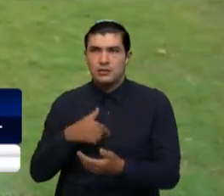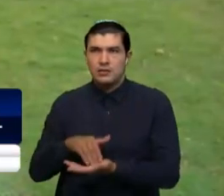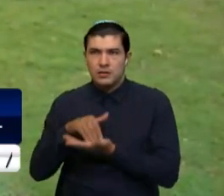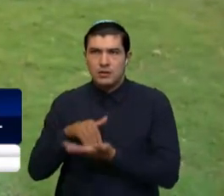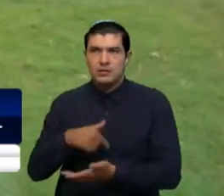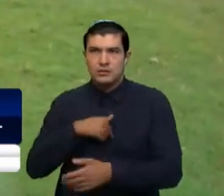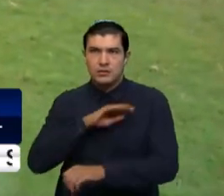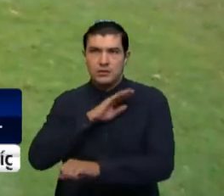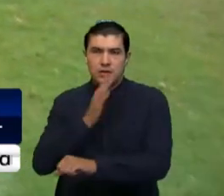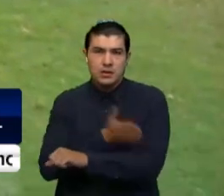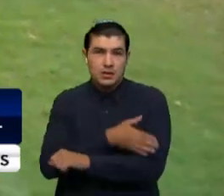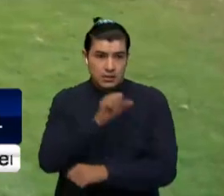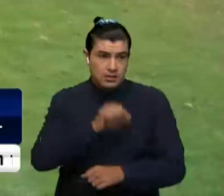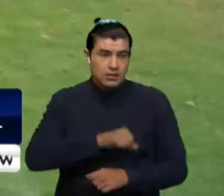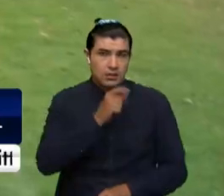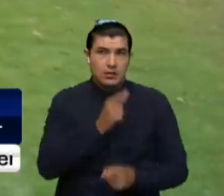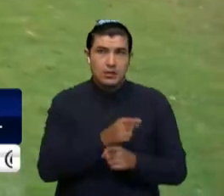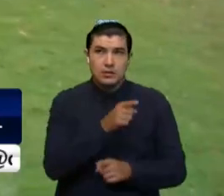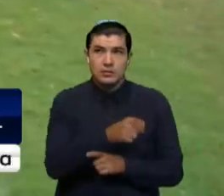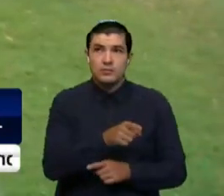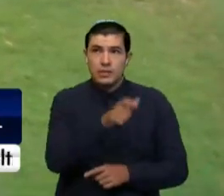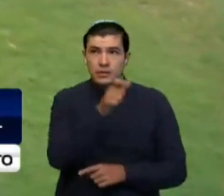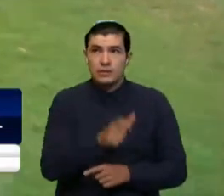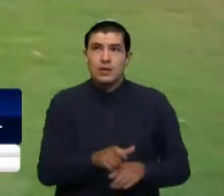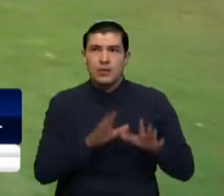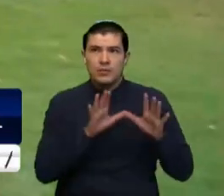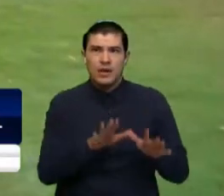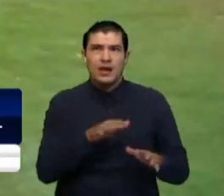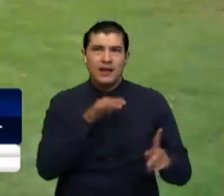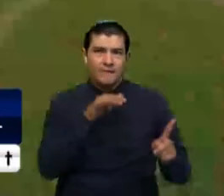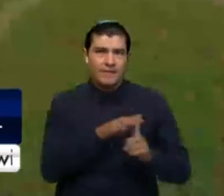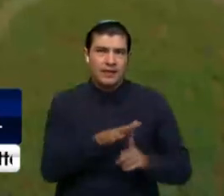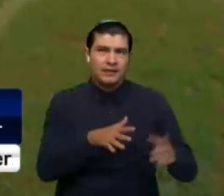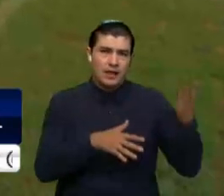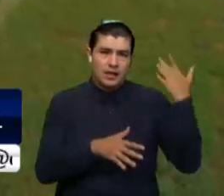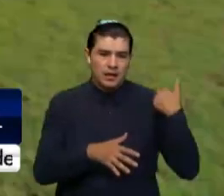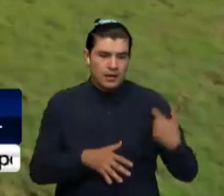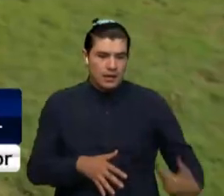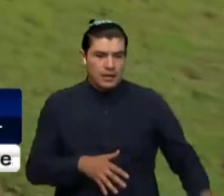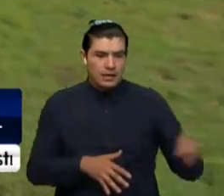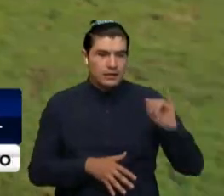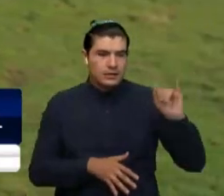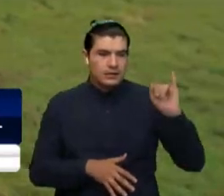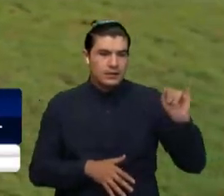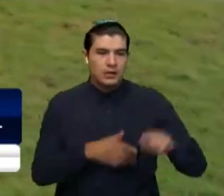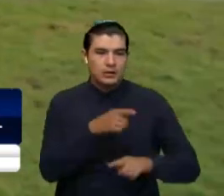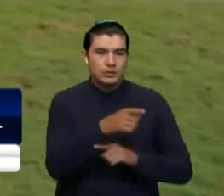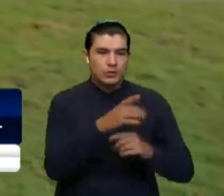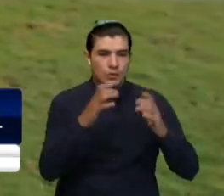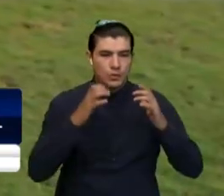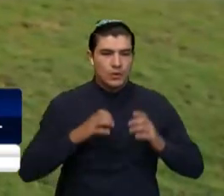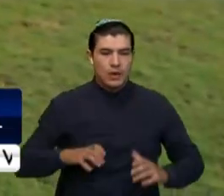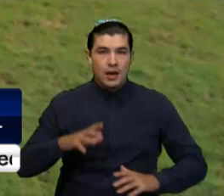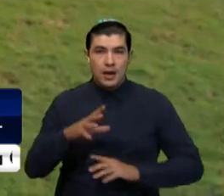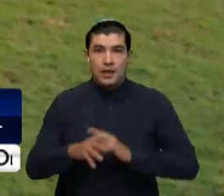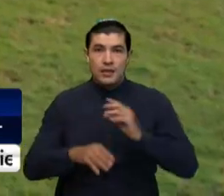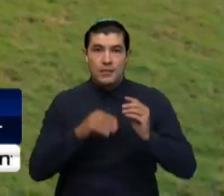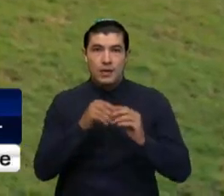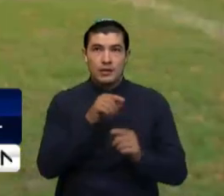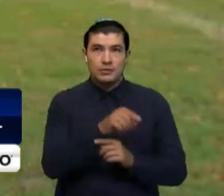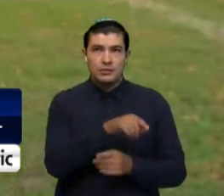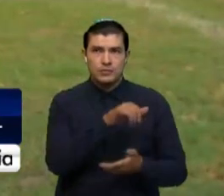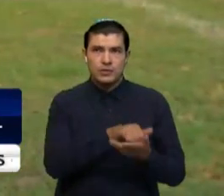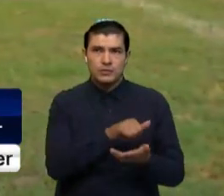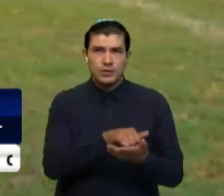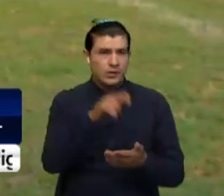la parálisis cerebral que presenta le afecta la movilidad en la zona izquierda de su cuerpo además la escoliosis severa